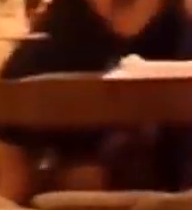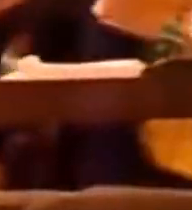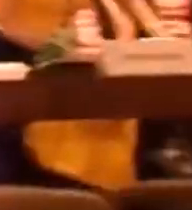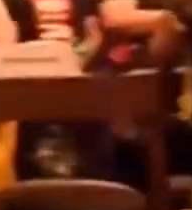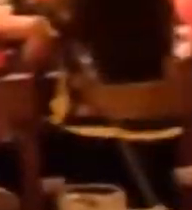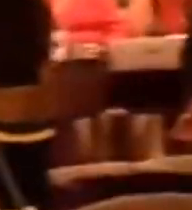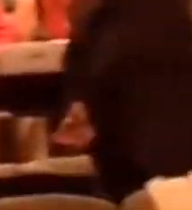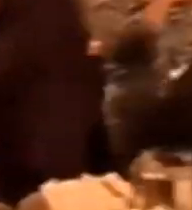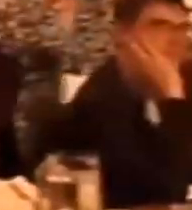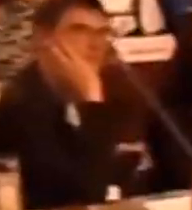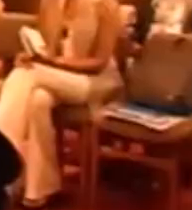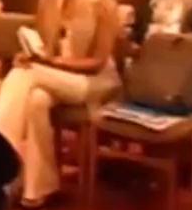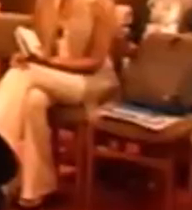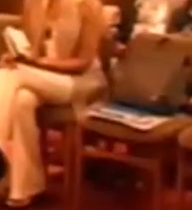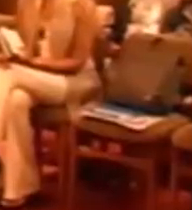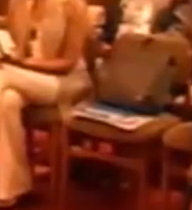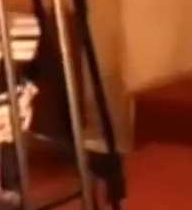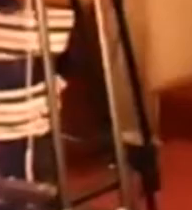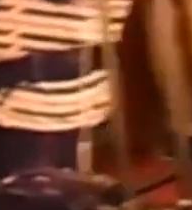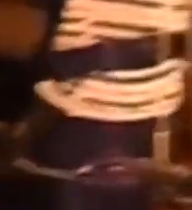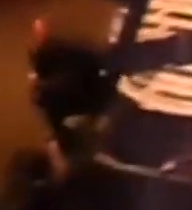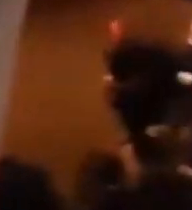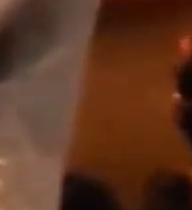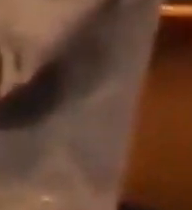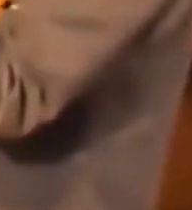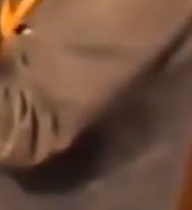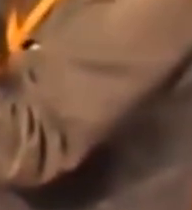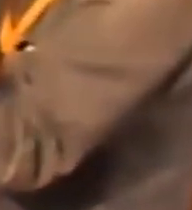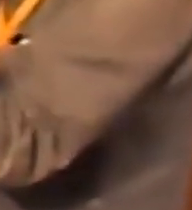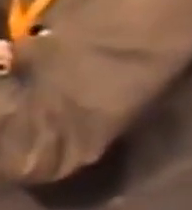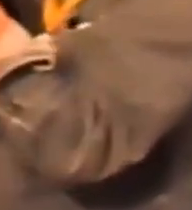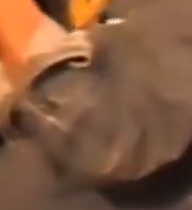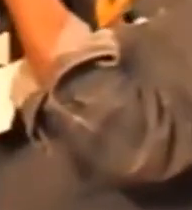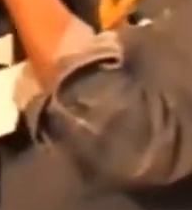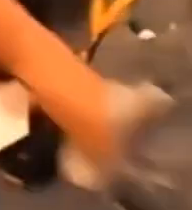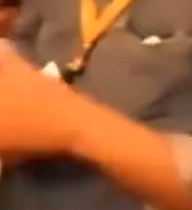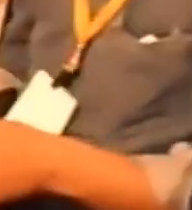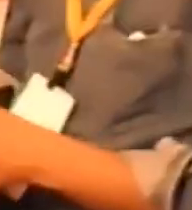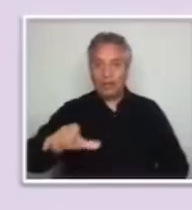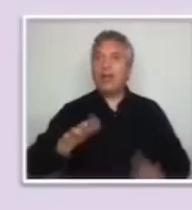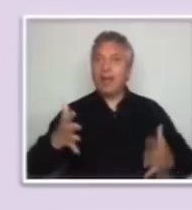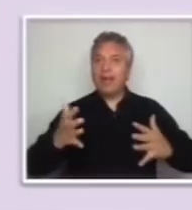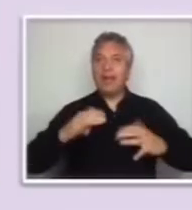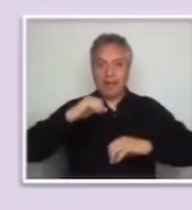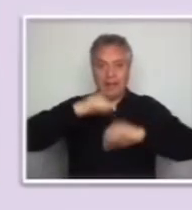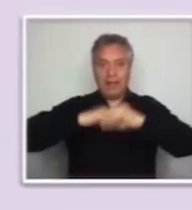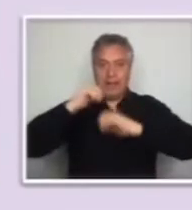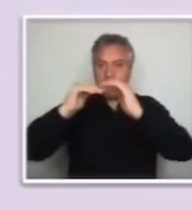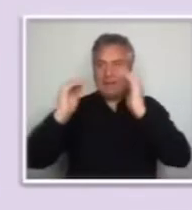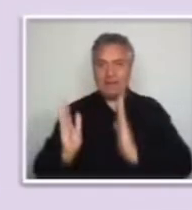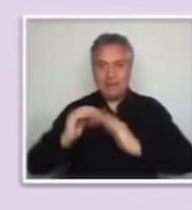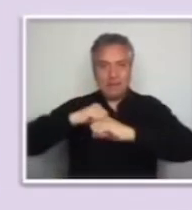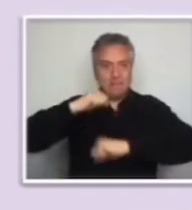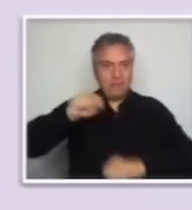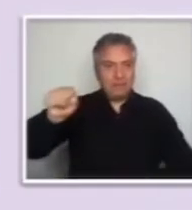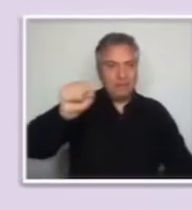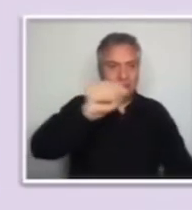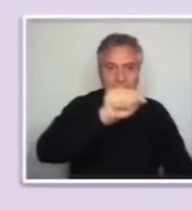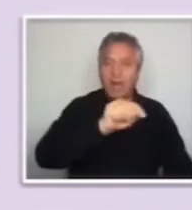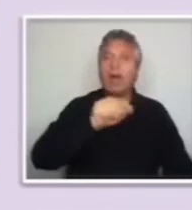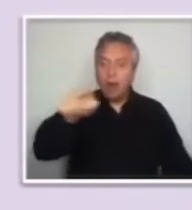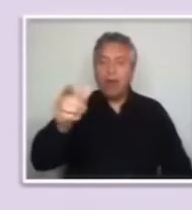90% de hombres dirigiendo las empresas de nuestra región. No podemos seguir así, porque la energía